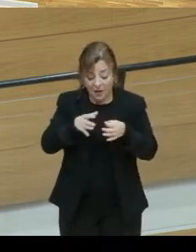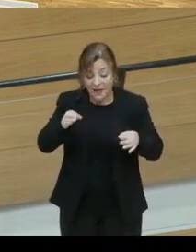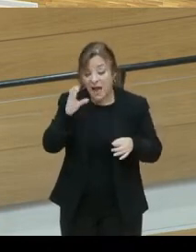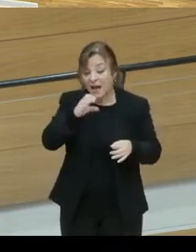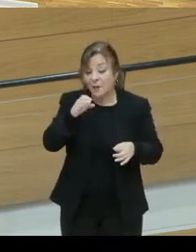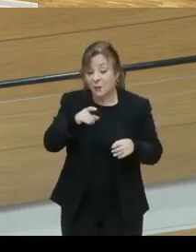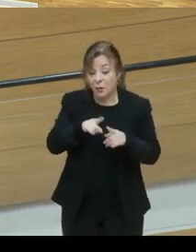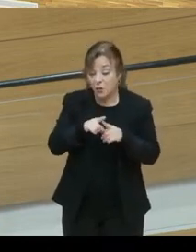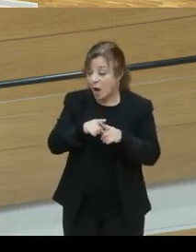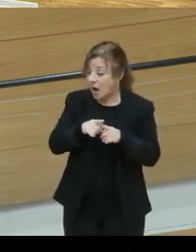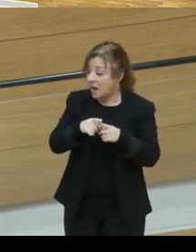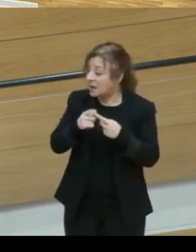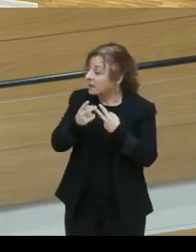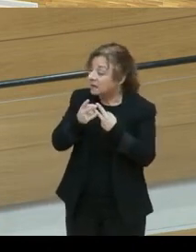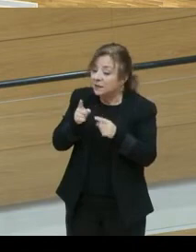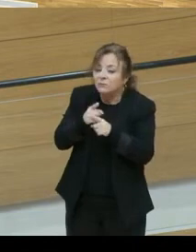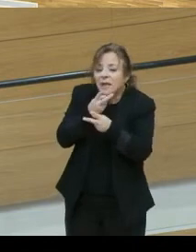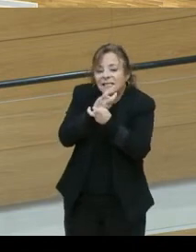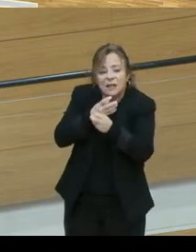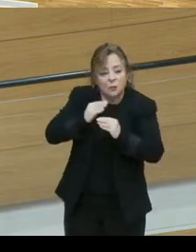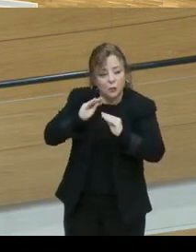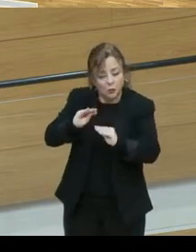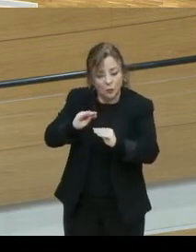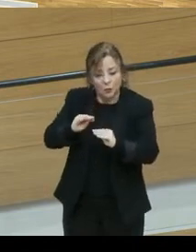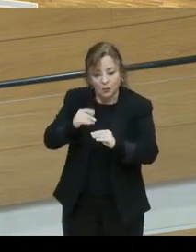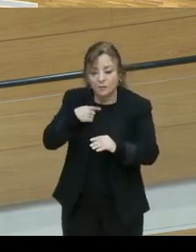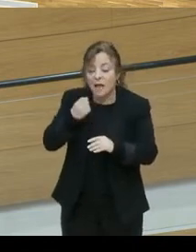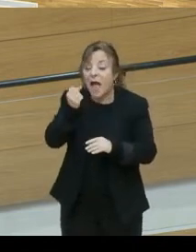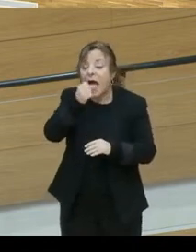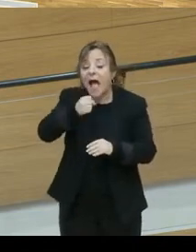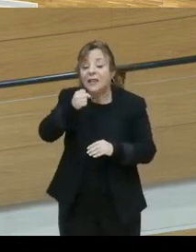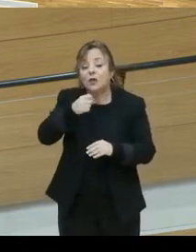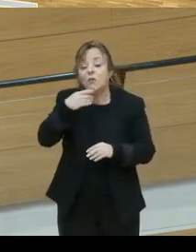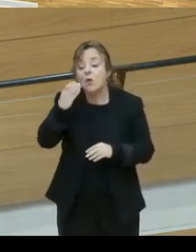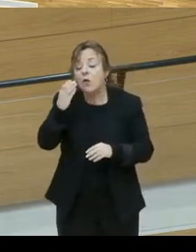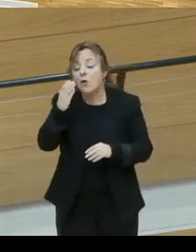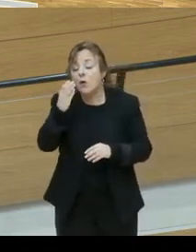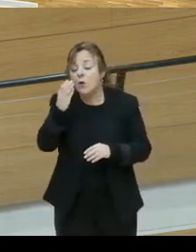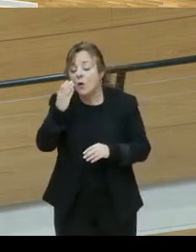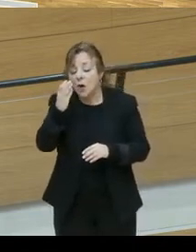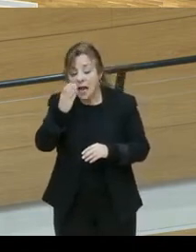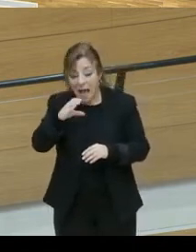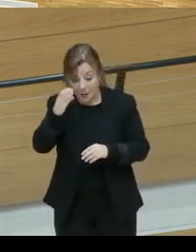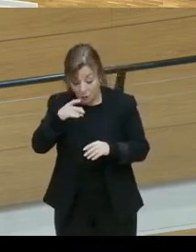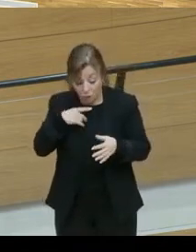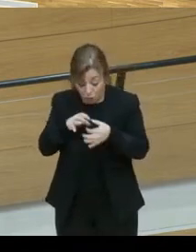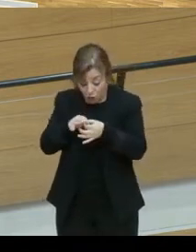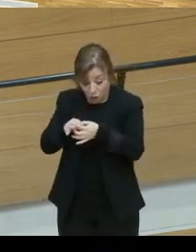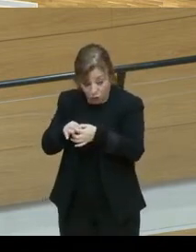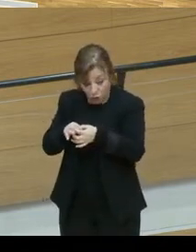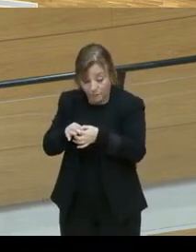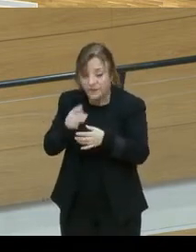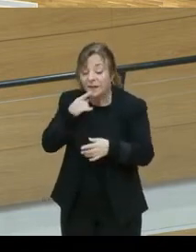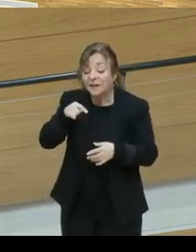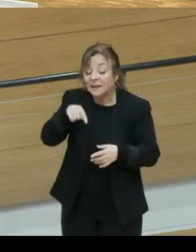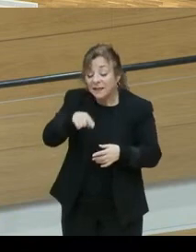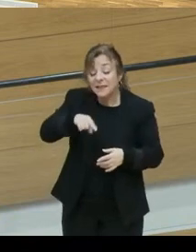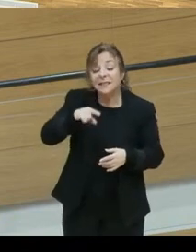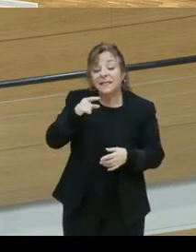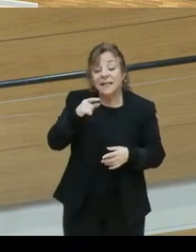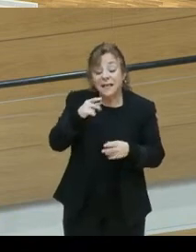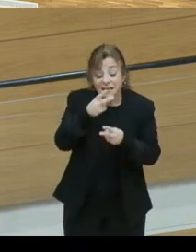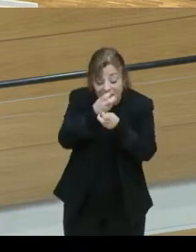su esqueleto y está formado por átomos de carbono unidos entre sí mediante enlaces químicos. Bueno, pues este esqueleto de